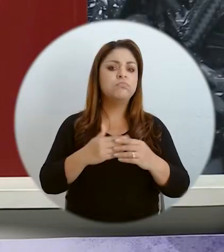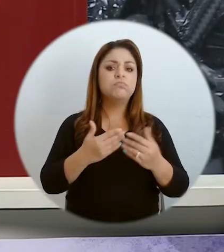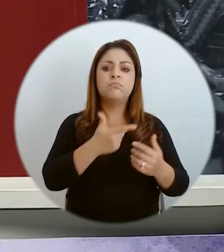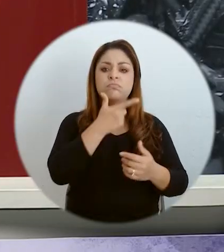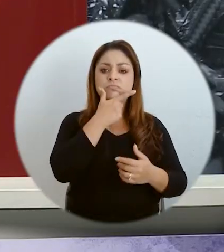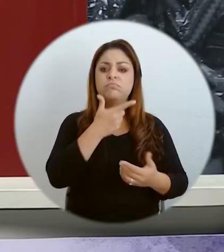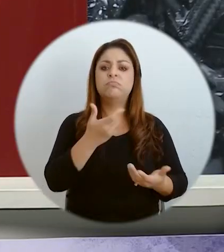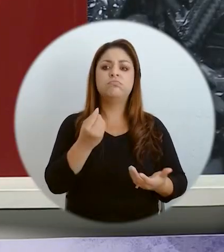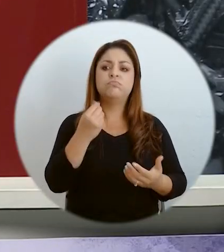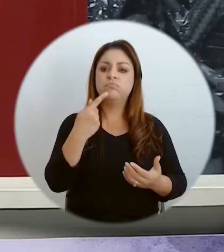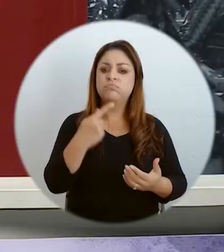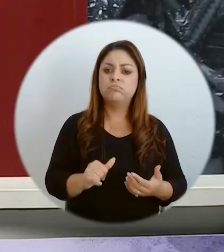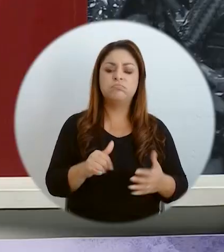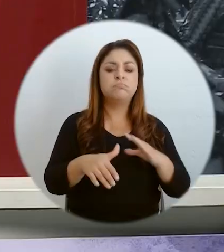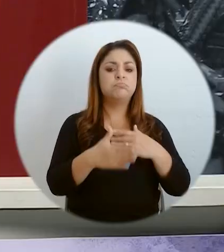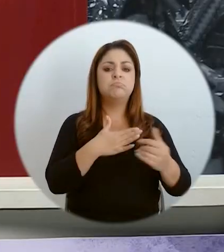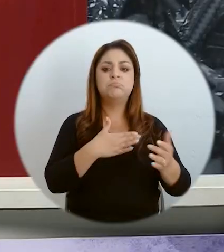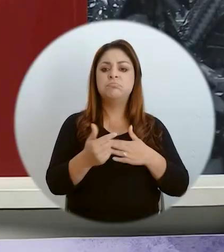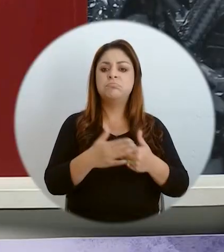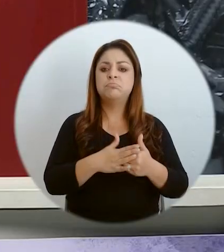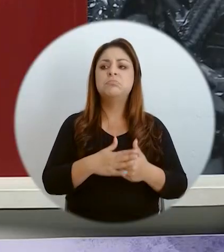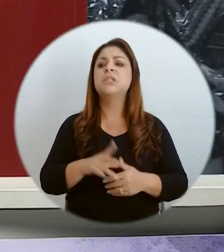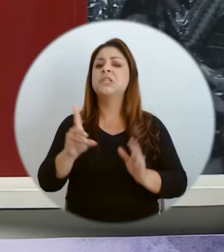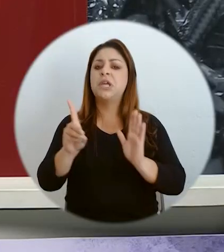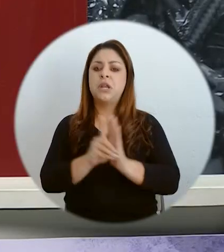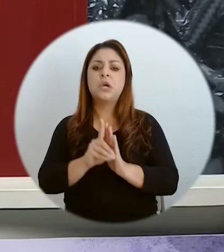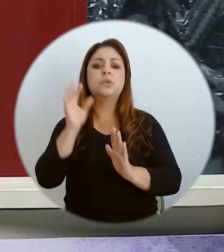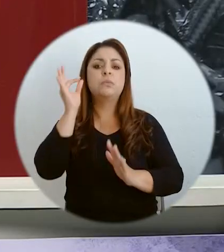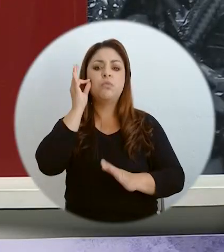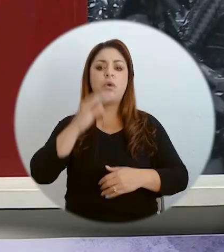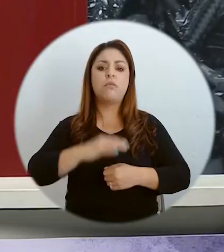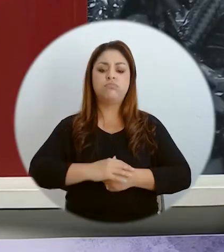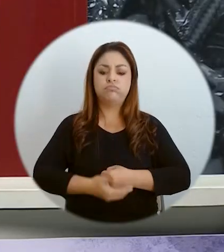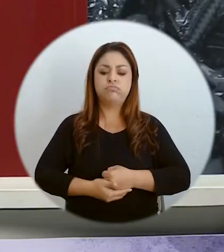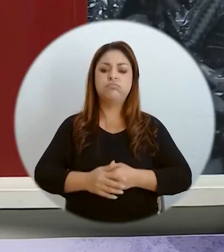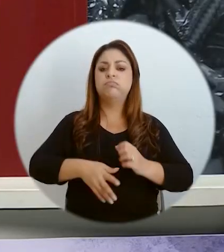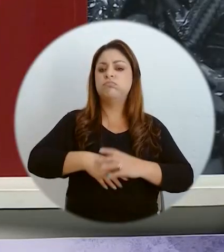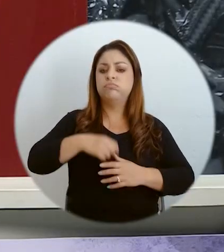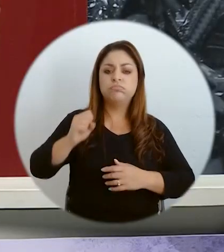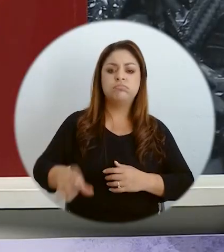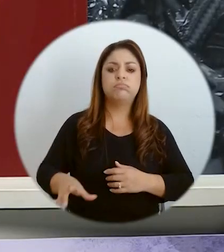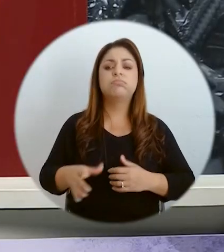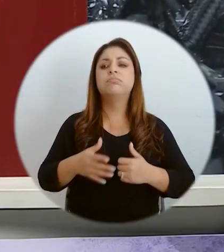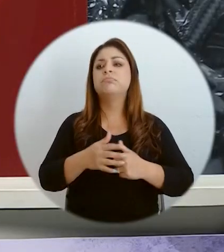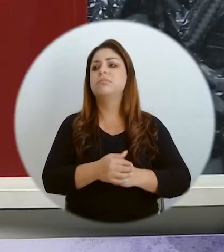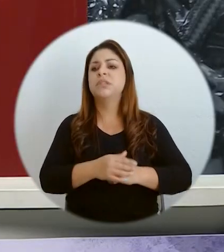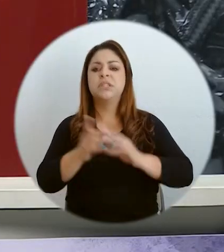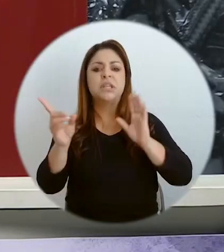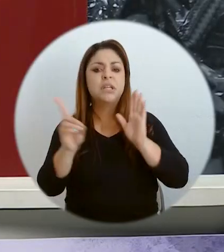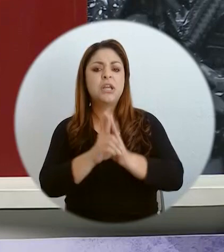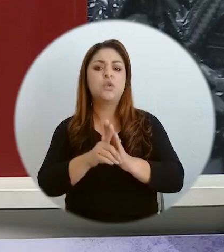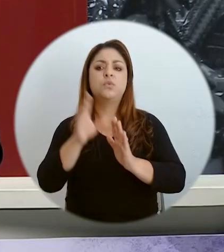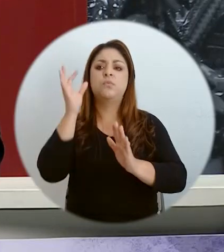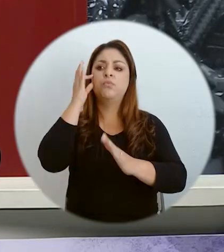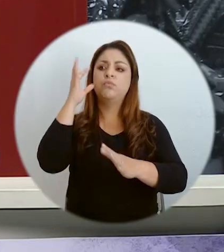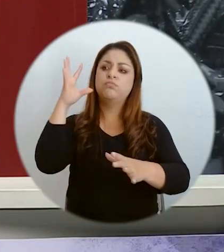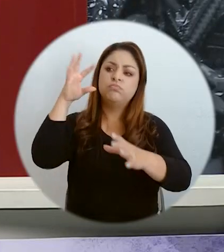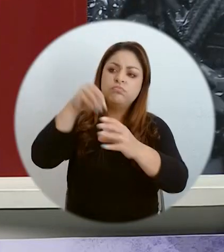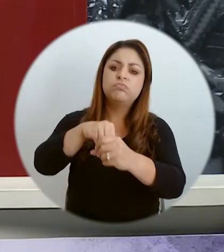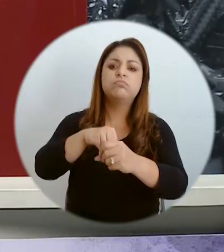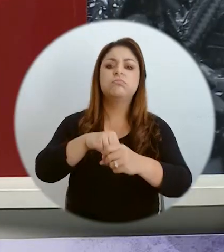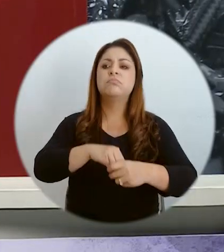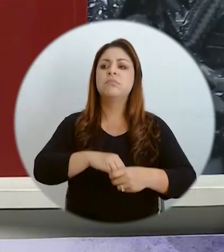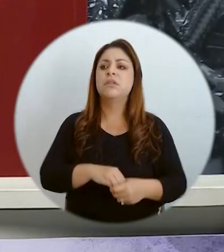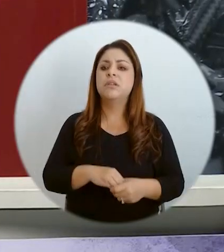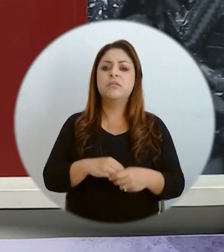sexuales y reproductivos de las mujeres, por derechos de participación de la mujer en distintas áreas de la vida